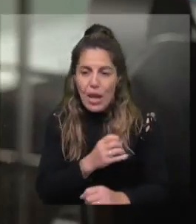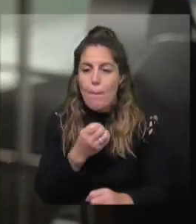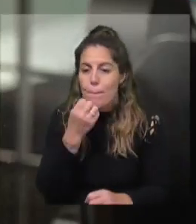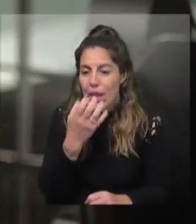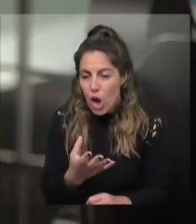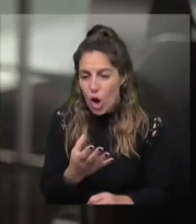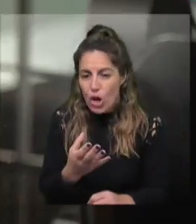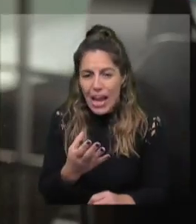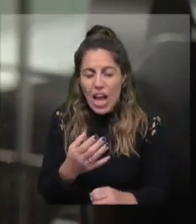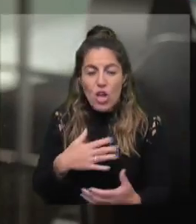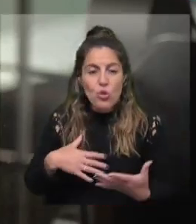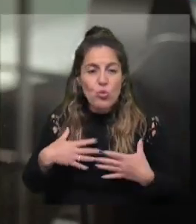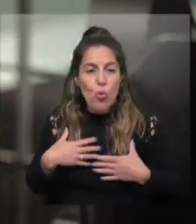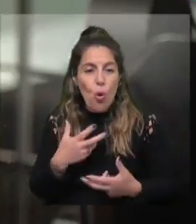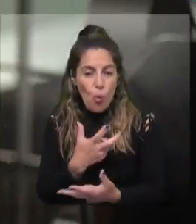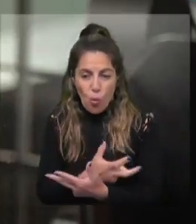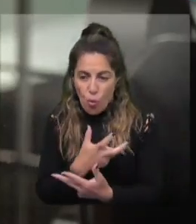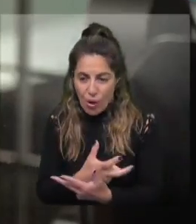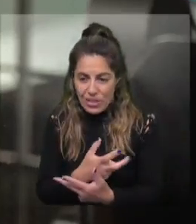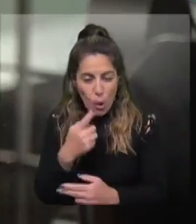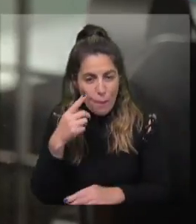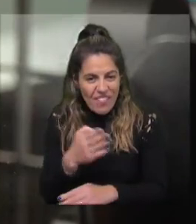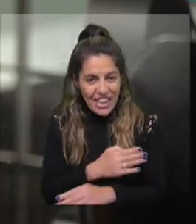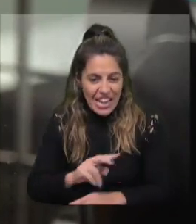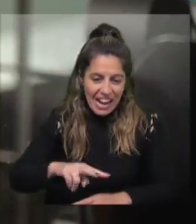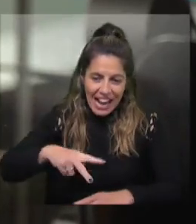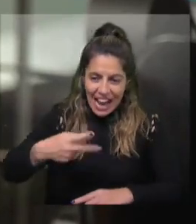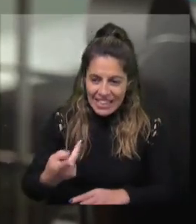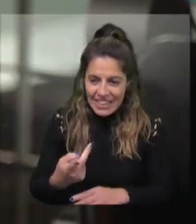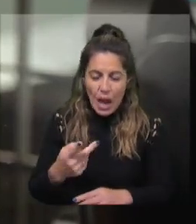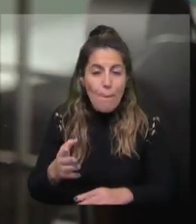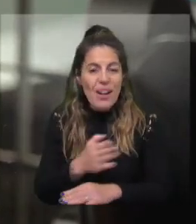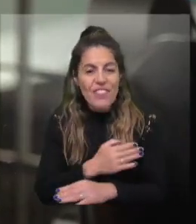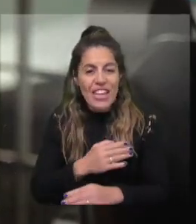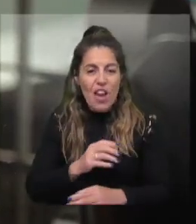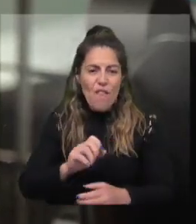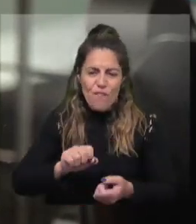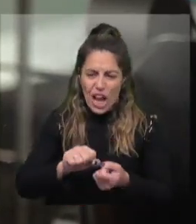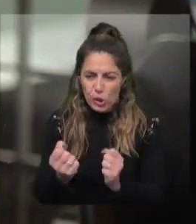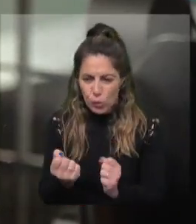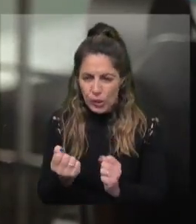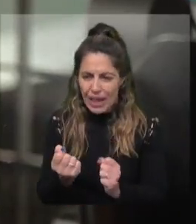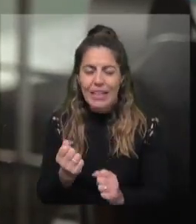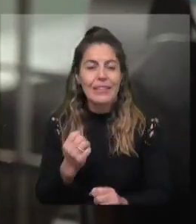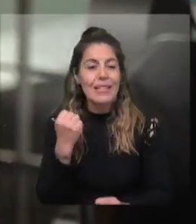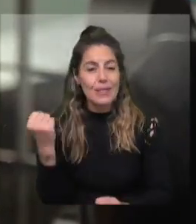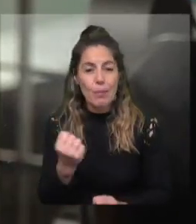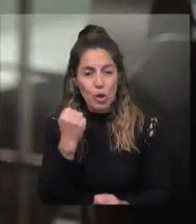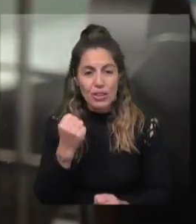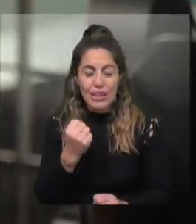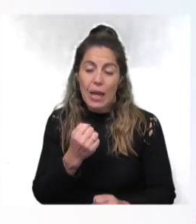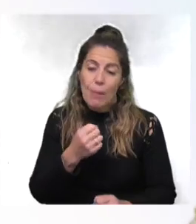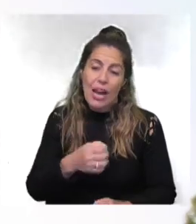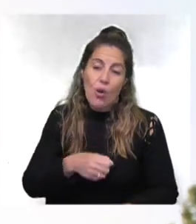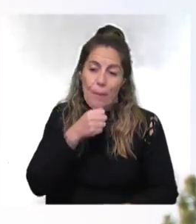su densidad ósea y eso previene caídas, previene fracturas y es un elemento súper importante para tratar de tener un envejecimiento